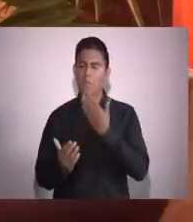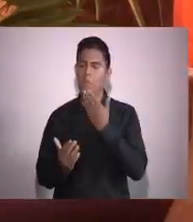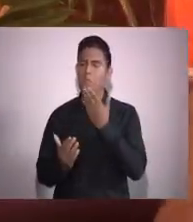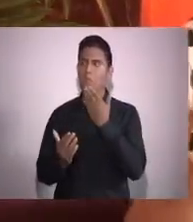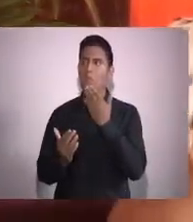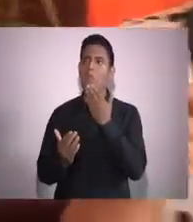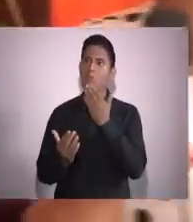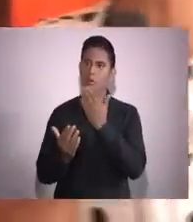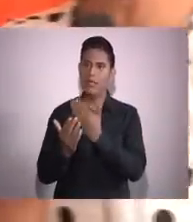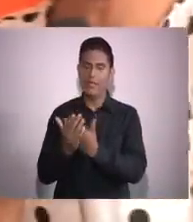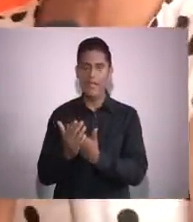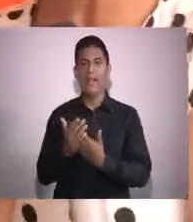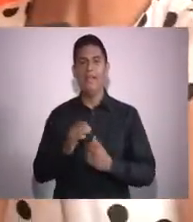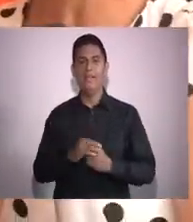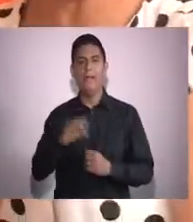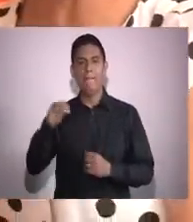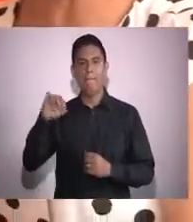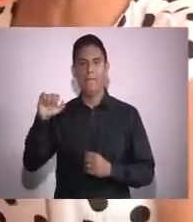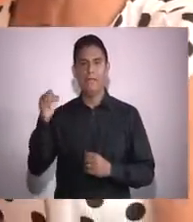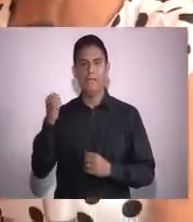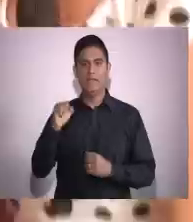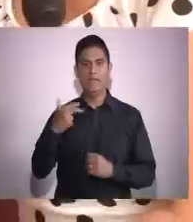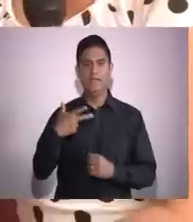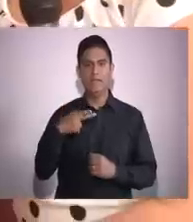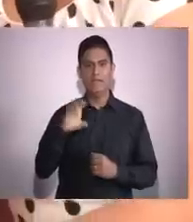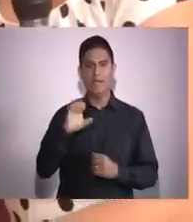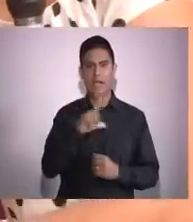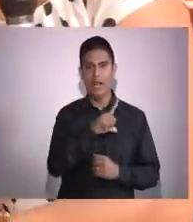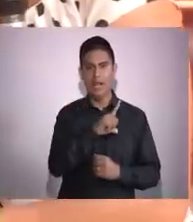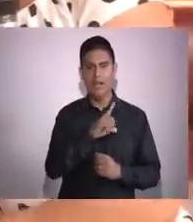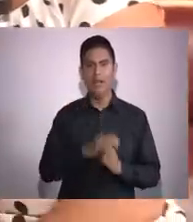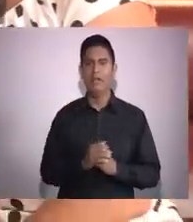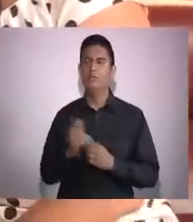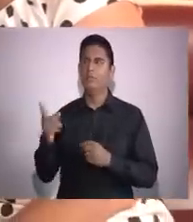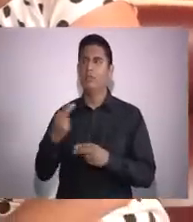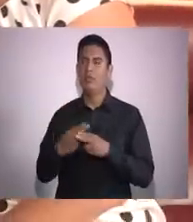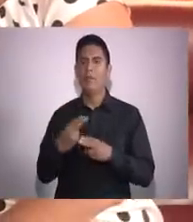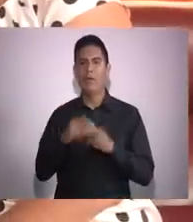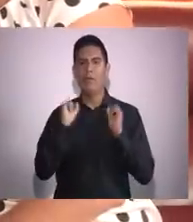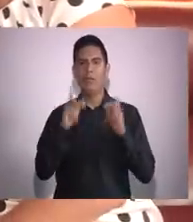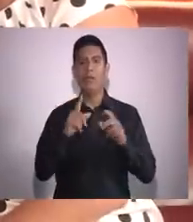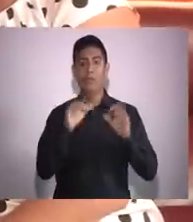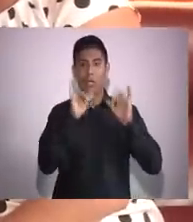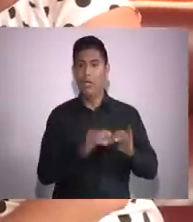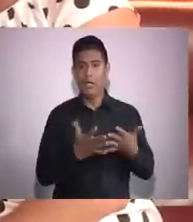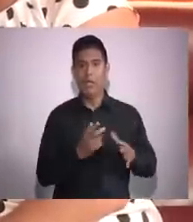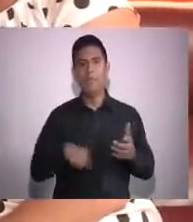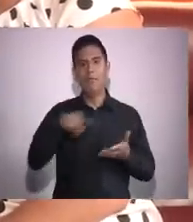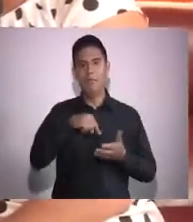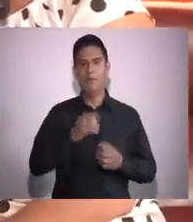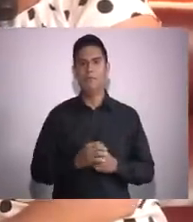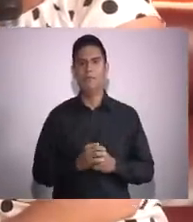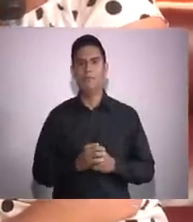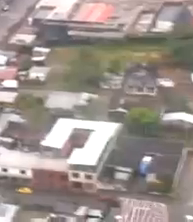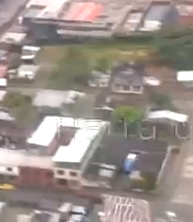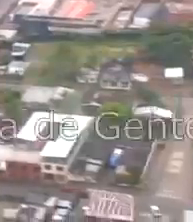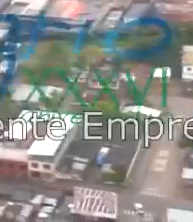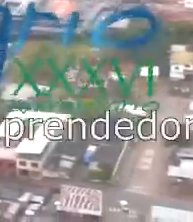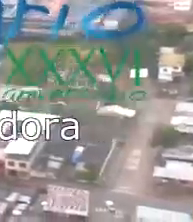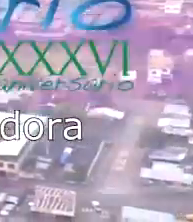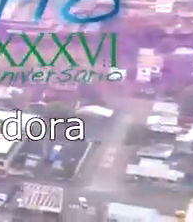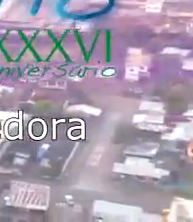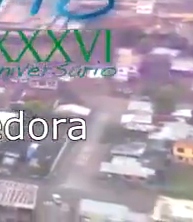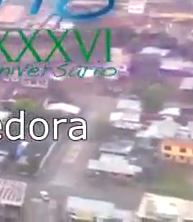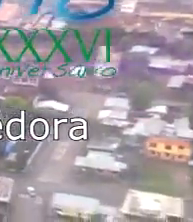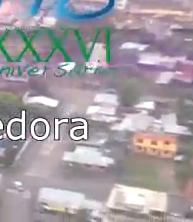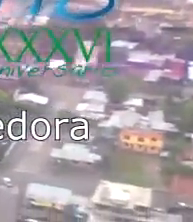Muchísimas gracias, Michelle Salazar, por tu opinión acerca de la marca turística. Si no te quedas, vuelves. La